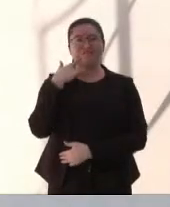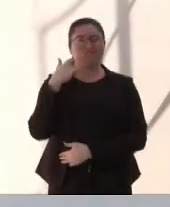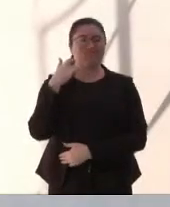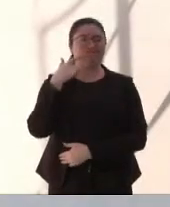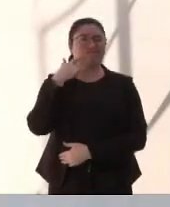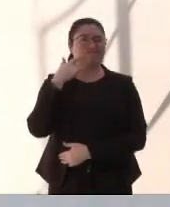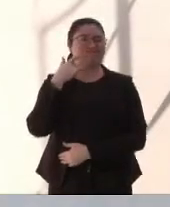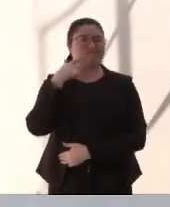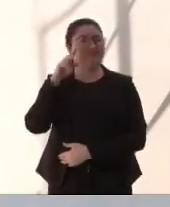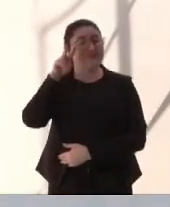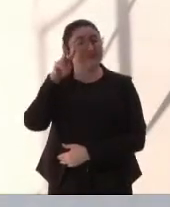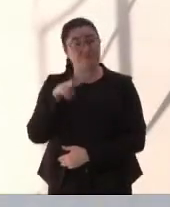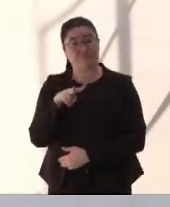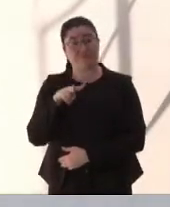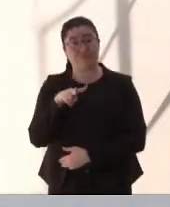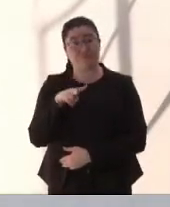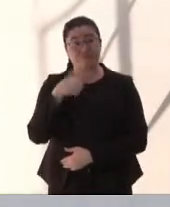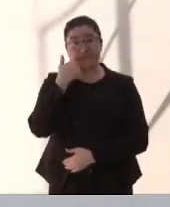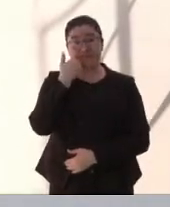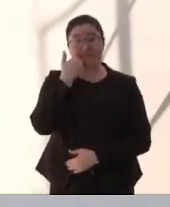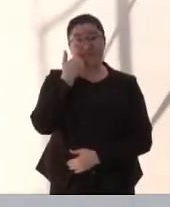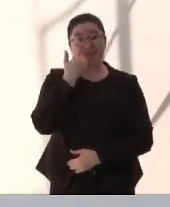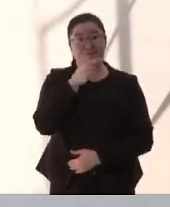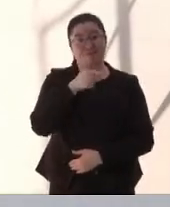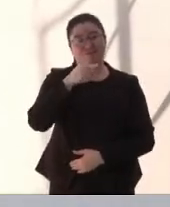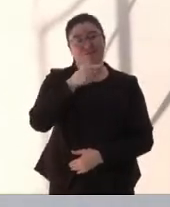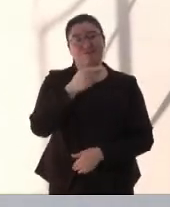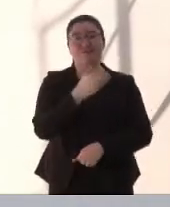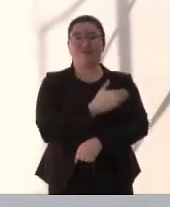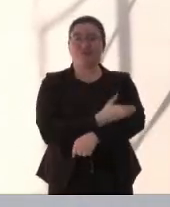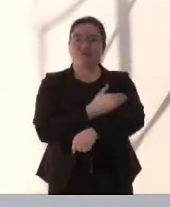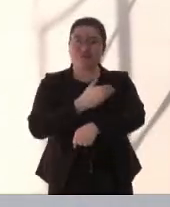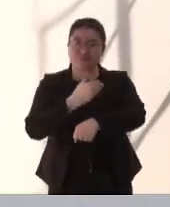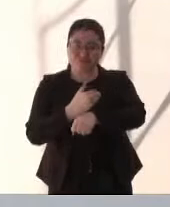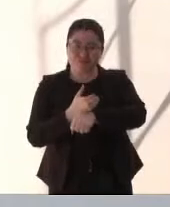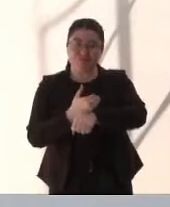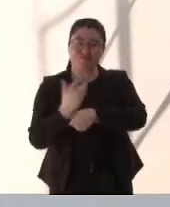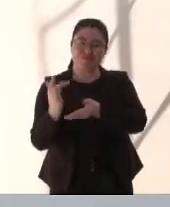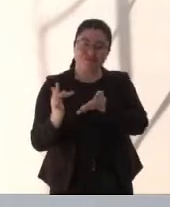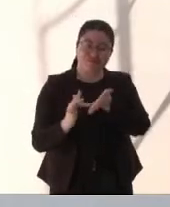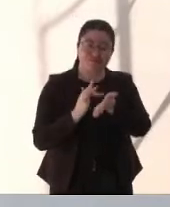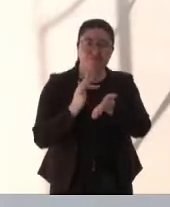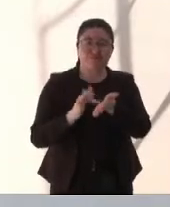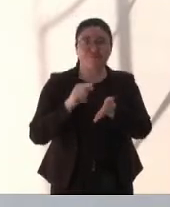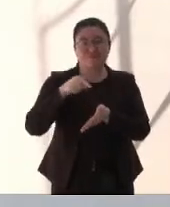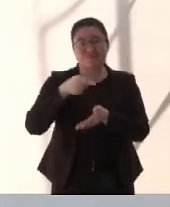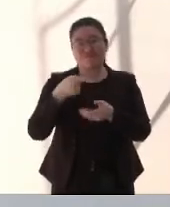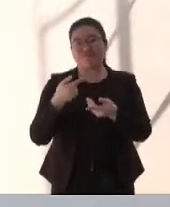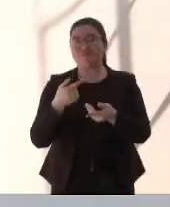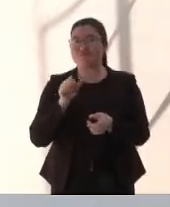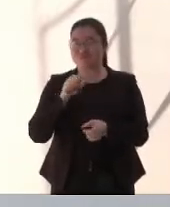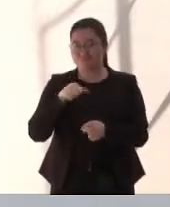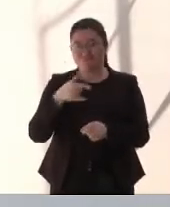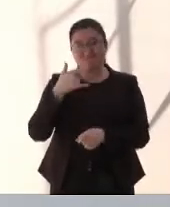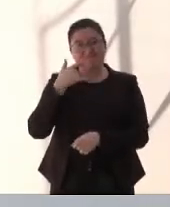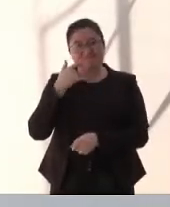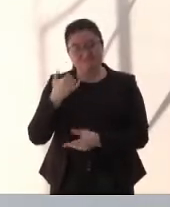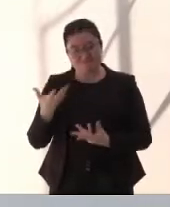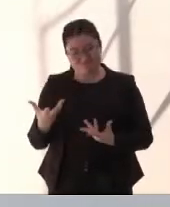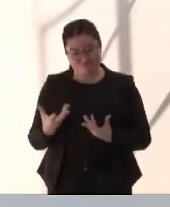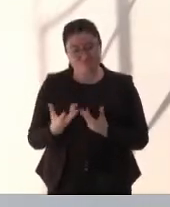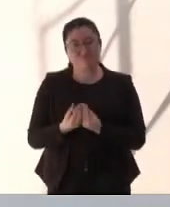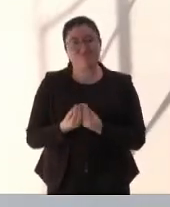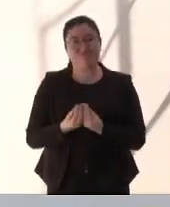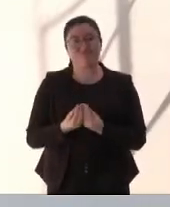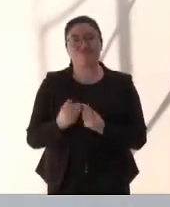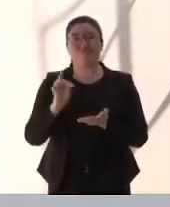agradecer muchísimo el acompañamiento que están haciendo a este esfuerzo colectivo. ¿Sí? Agradezco muchísimo